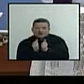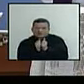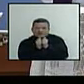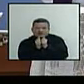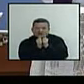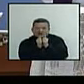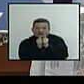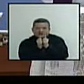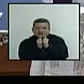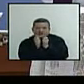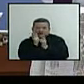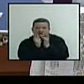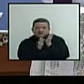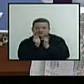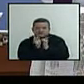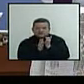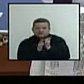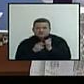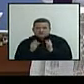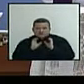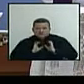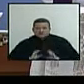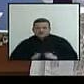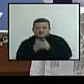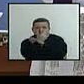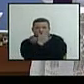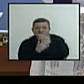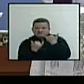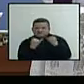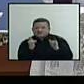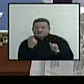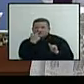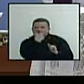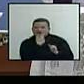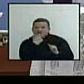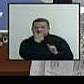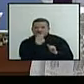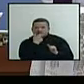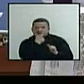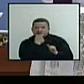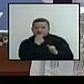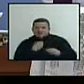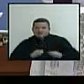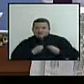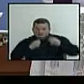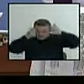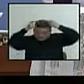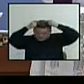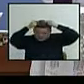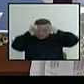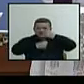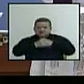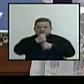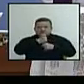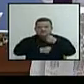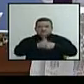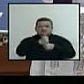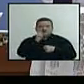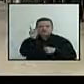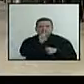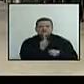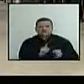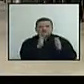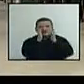Cristo, con cuyo cuerpo y sangre hemos comulgado, que vive y reina por los siglos de los